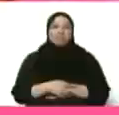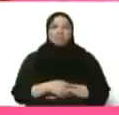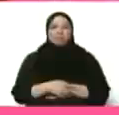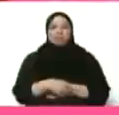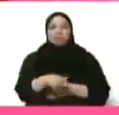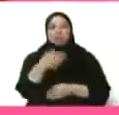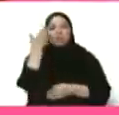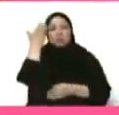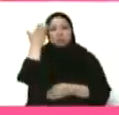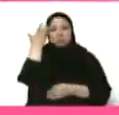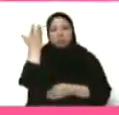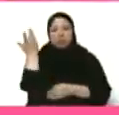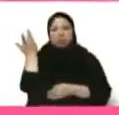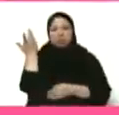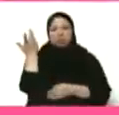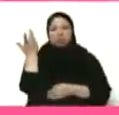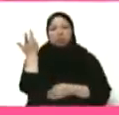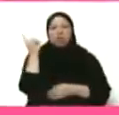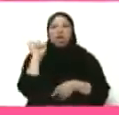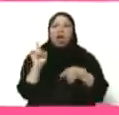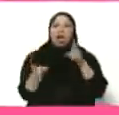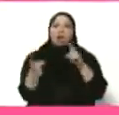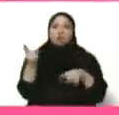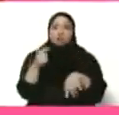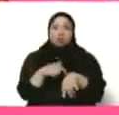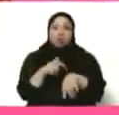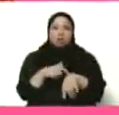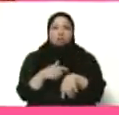Ustedes, hace algún tiempo,